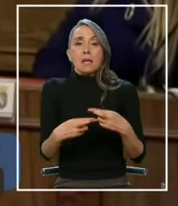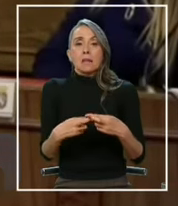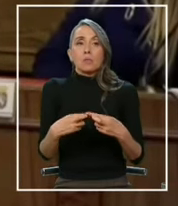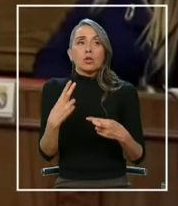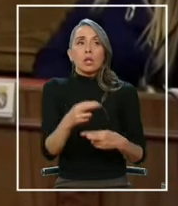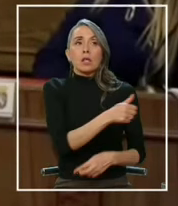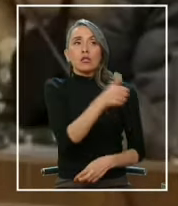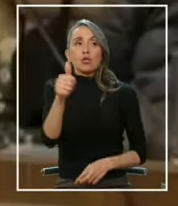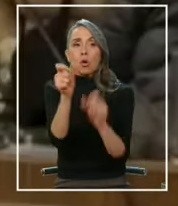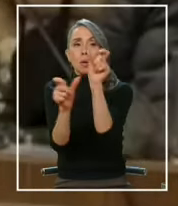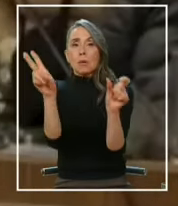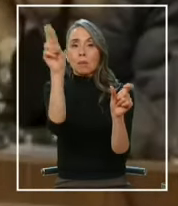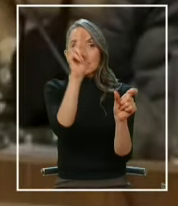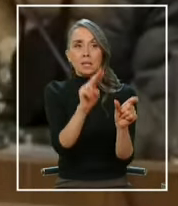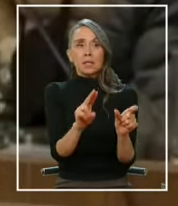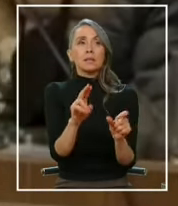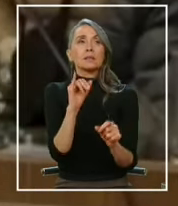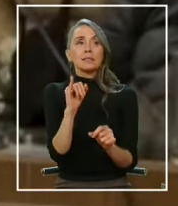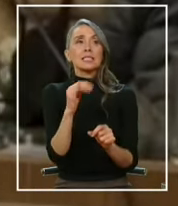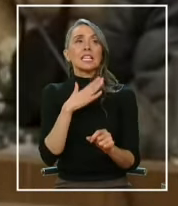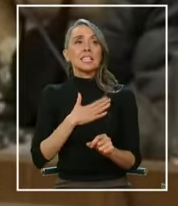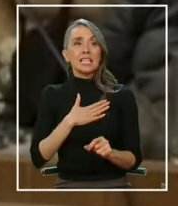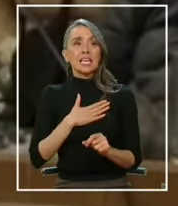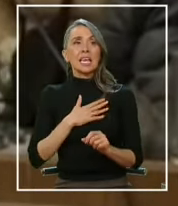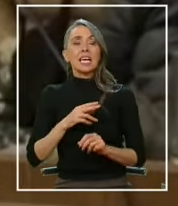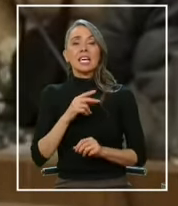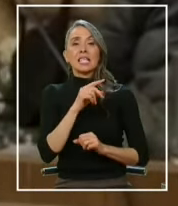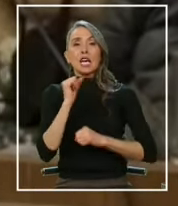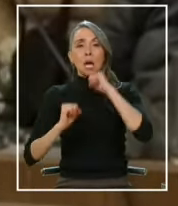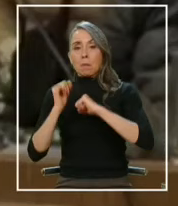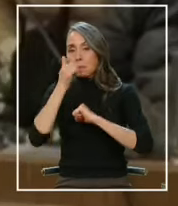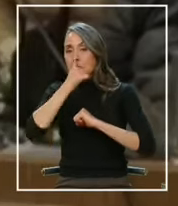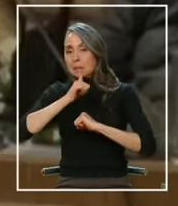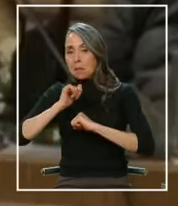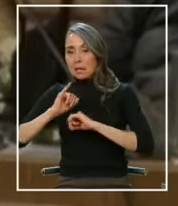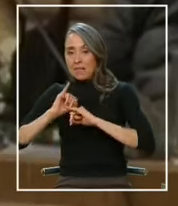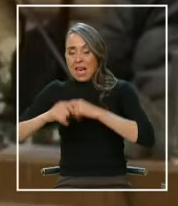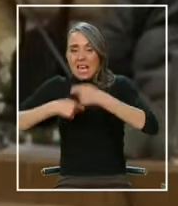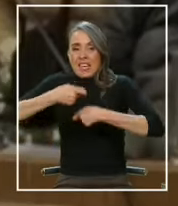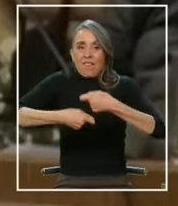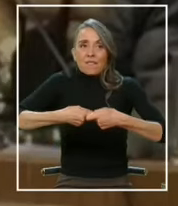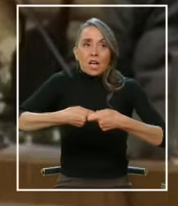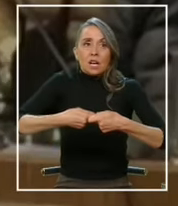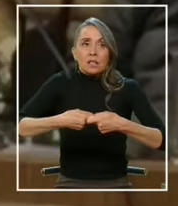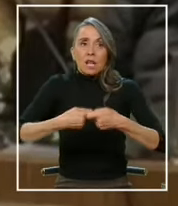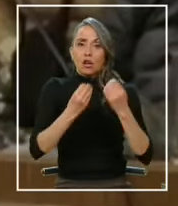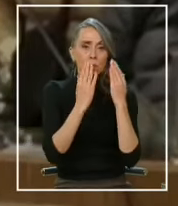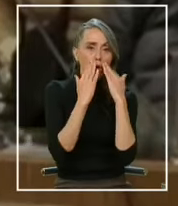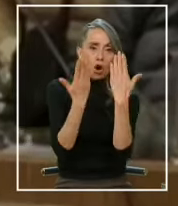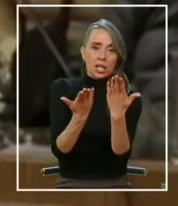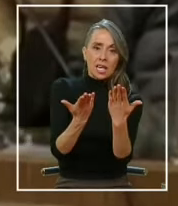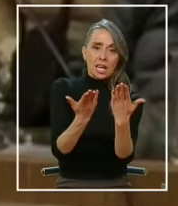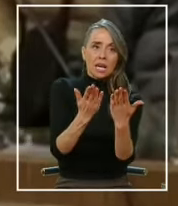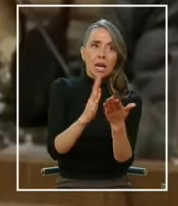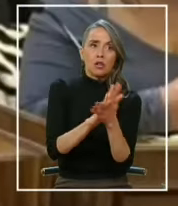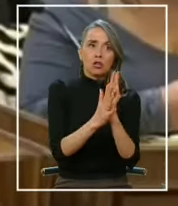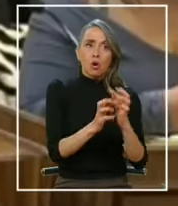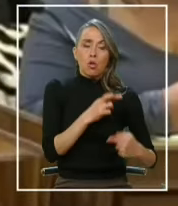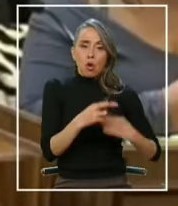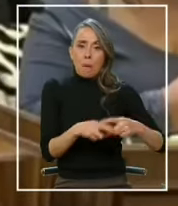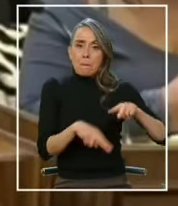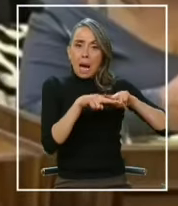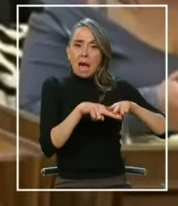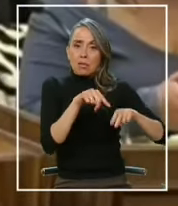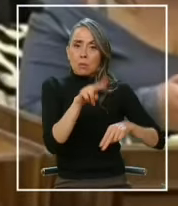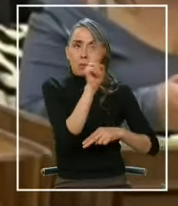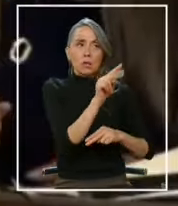de todos los pintaninos. Si vamos a potenciar, cierto, la inversión privada, ¿va a ser a costa de regalar todo nuestro patrimonio? Es